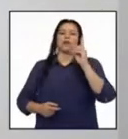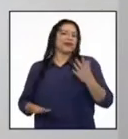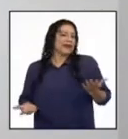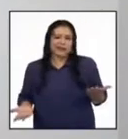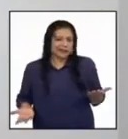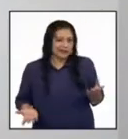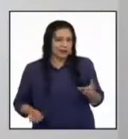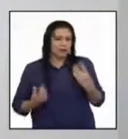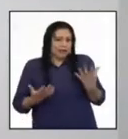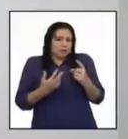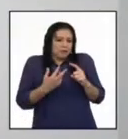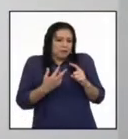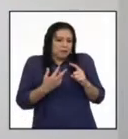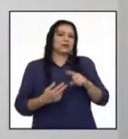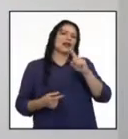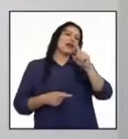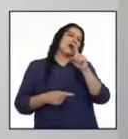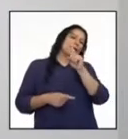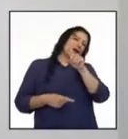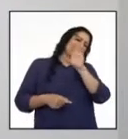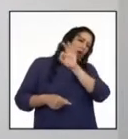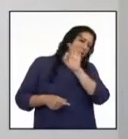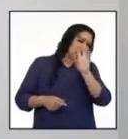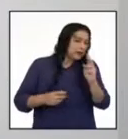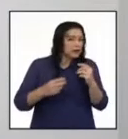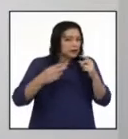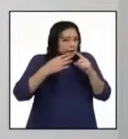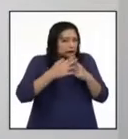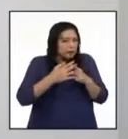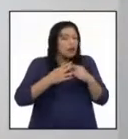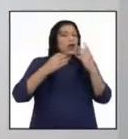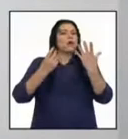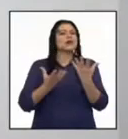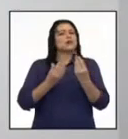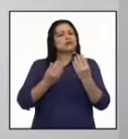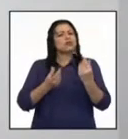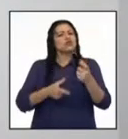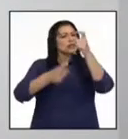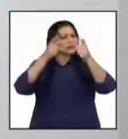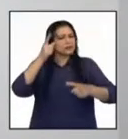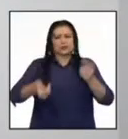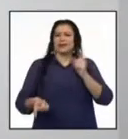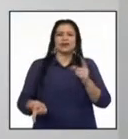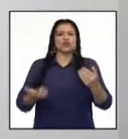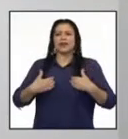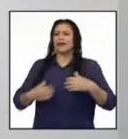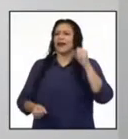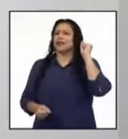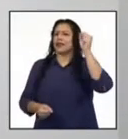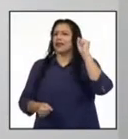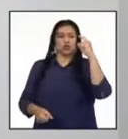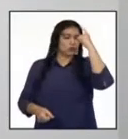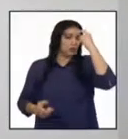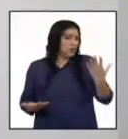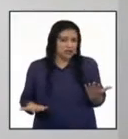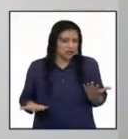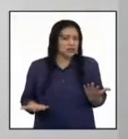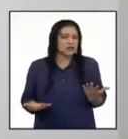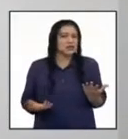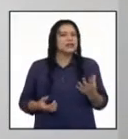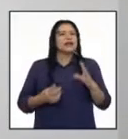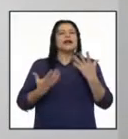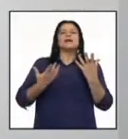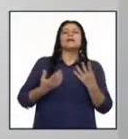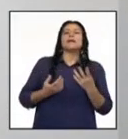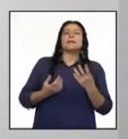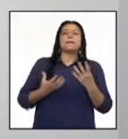democrático a mediados del siglo XX, cuando parte de la población no tenía derechos políticos. Casi